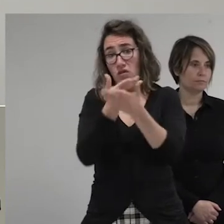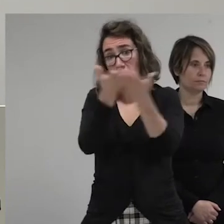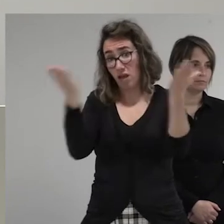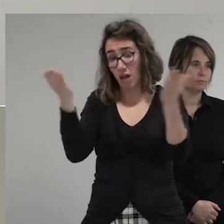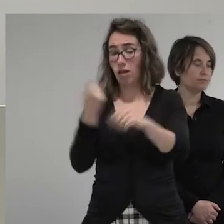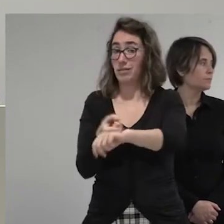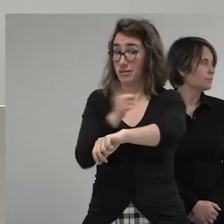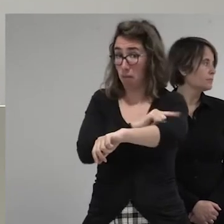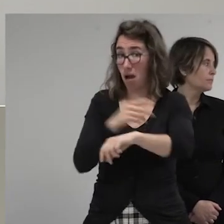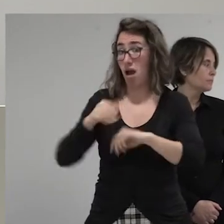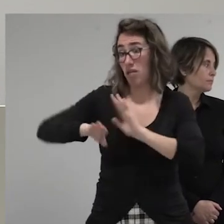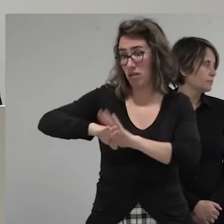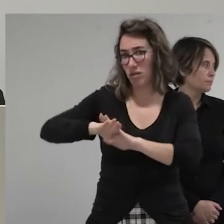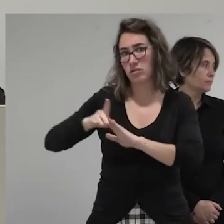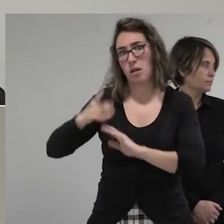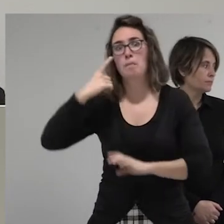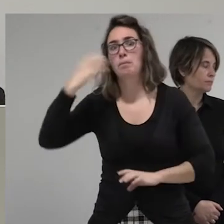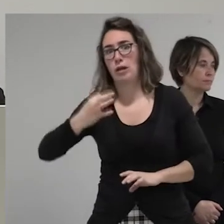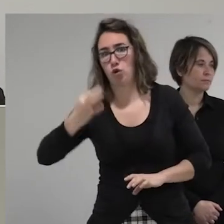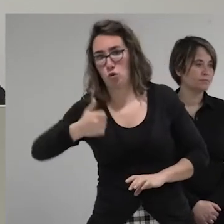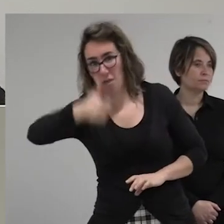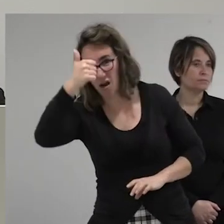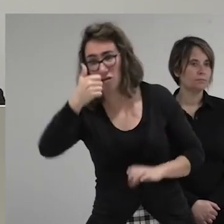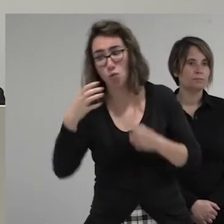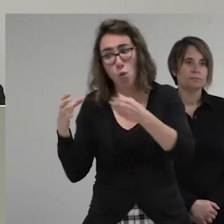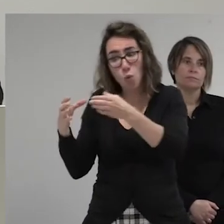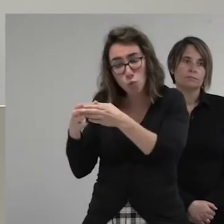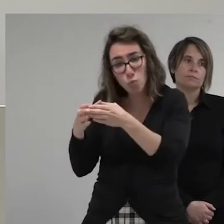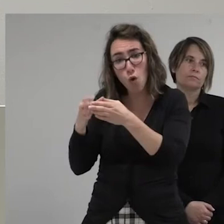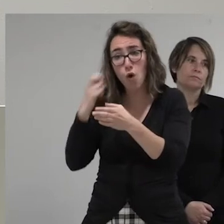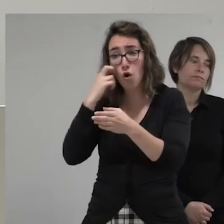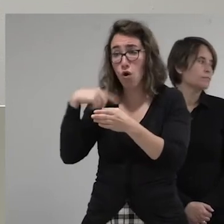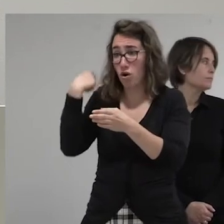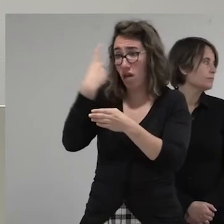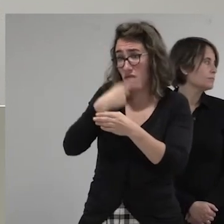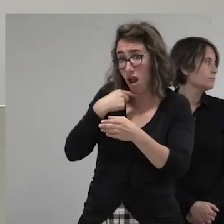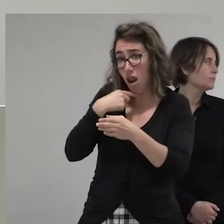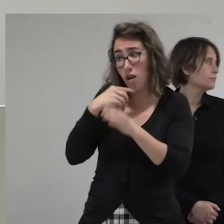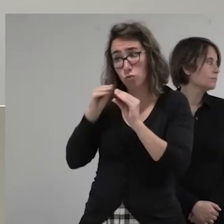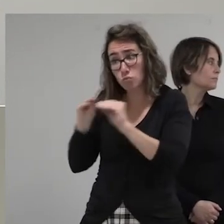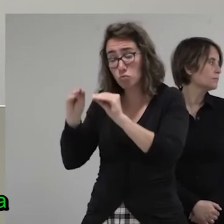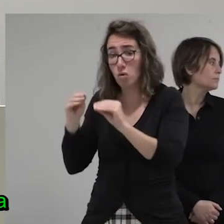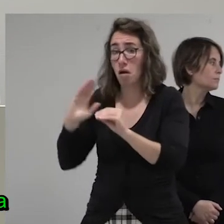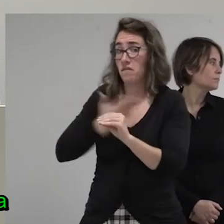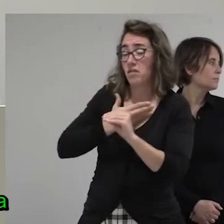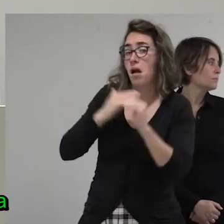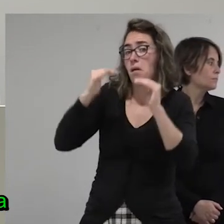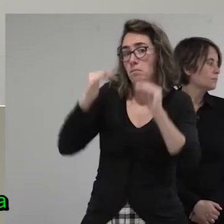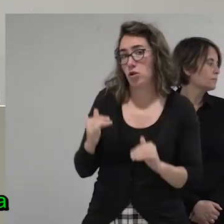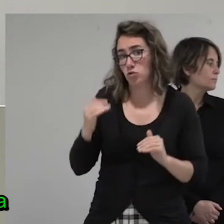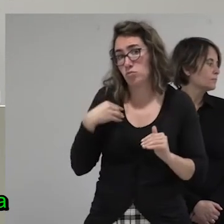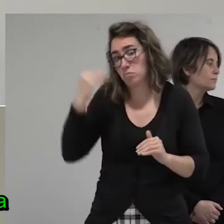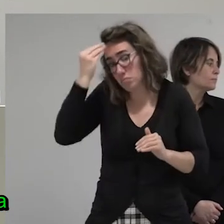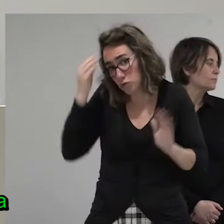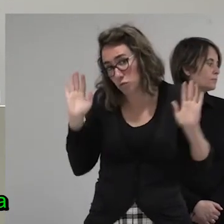derecha que con cualquier grupo racialmente definido por ser racialmente definido. Y entonces,